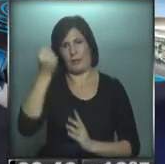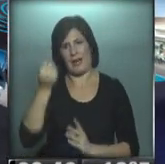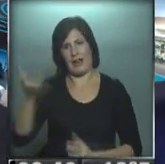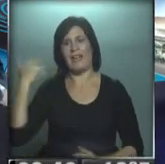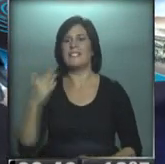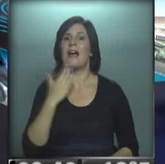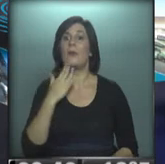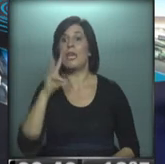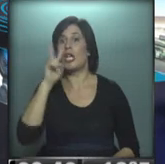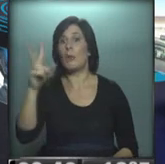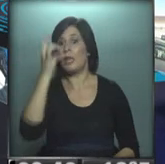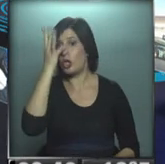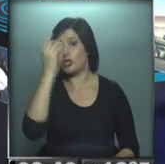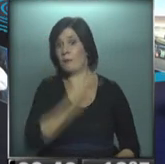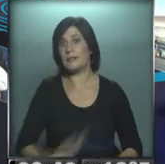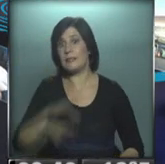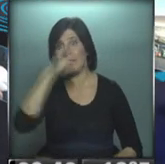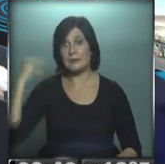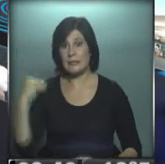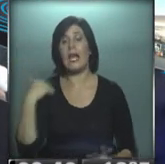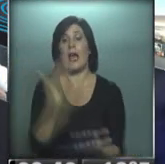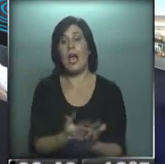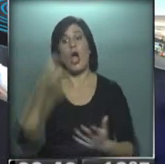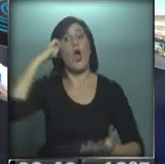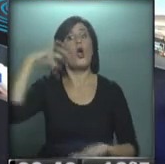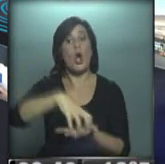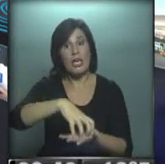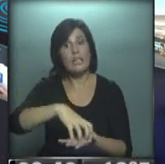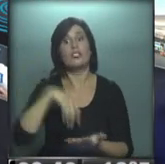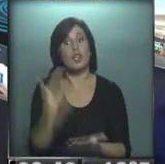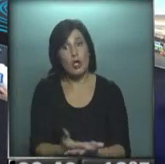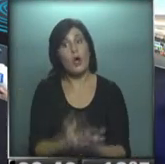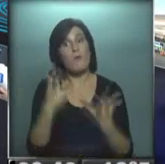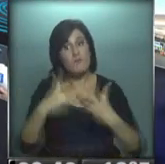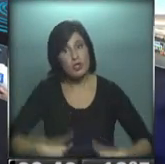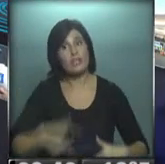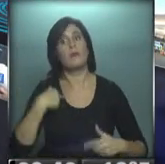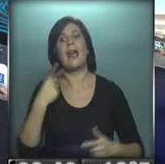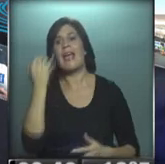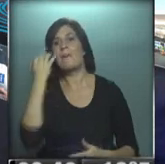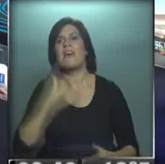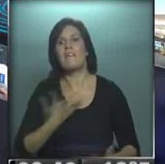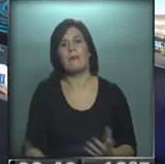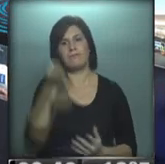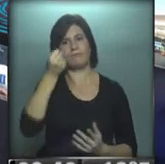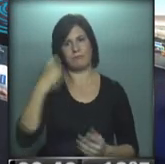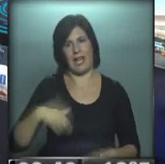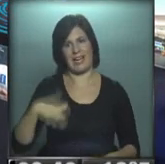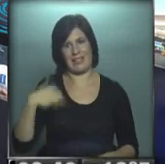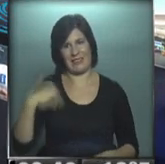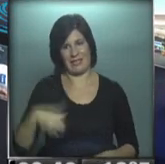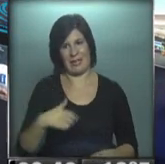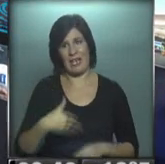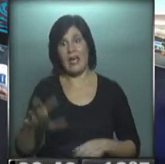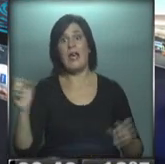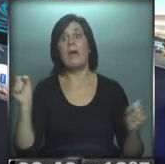2012, Cristina Fernández de Kirchner, la presidenta, envía al Congreso un proyecto para expropiar las acciones de YPF. En mayo del 2012 se convierte en